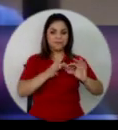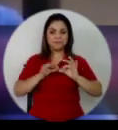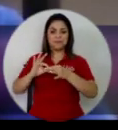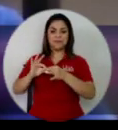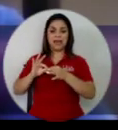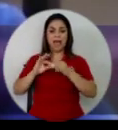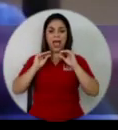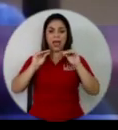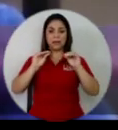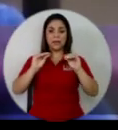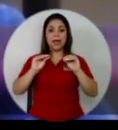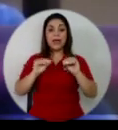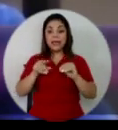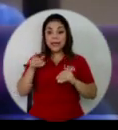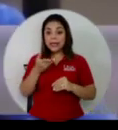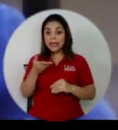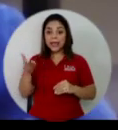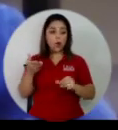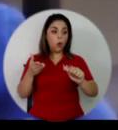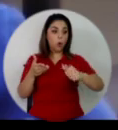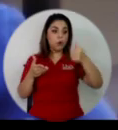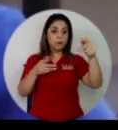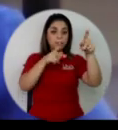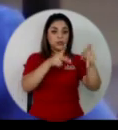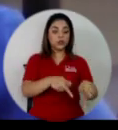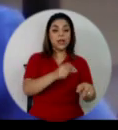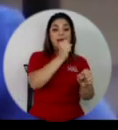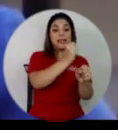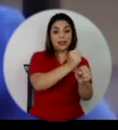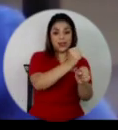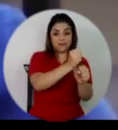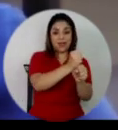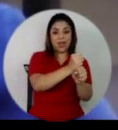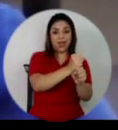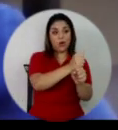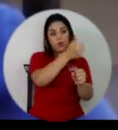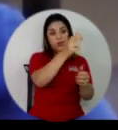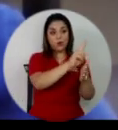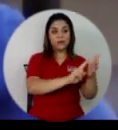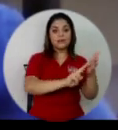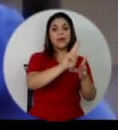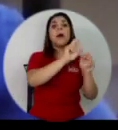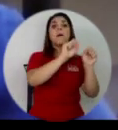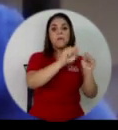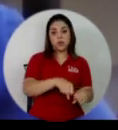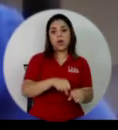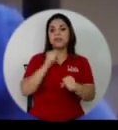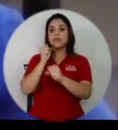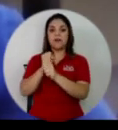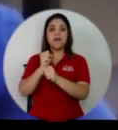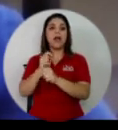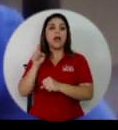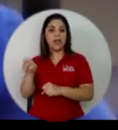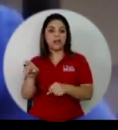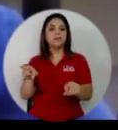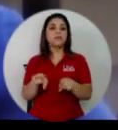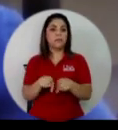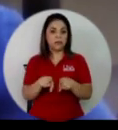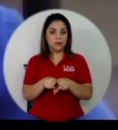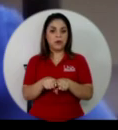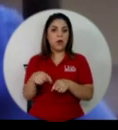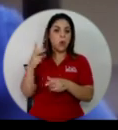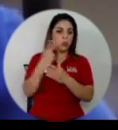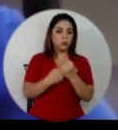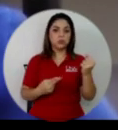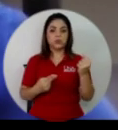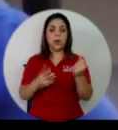vinculación académica, que esta persona que trabaja para X universidad pueda también laborar para la otra en otra oferta académica,